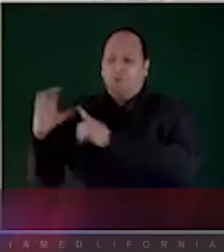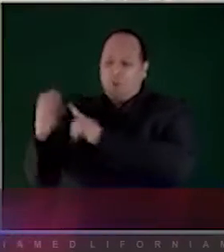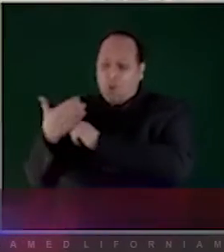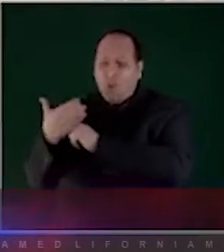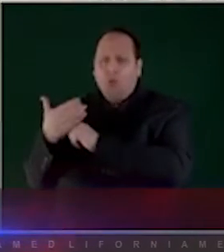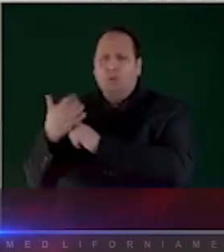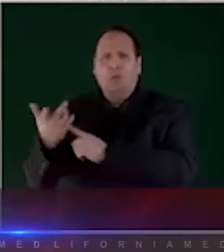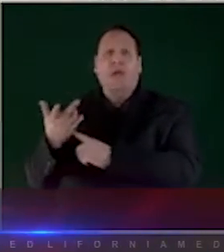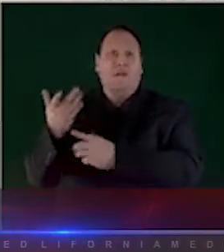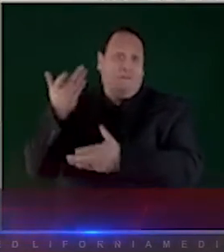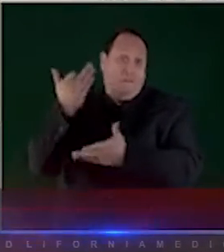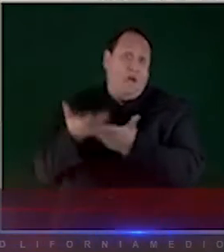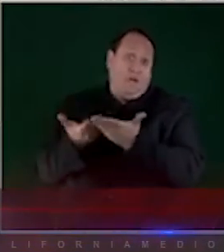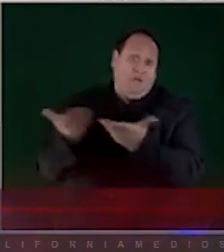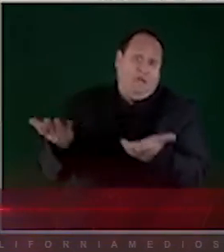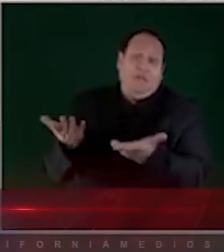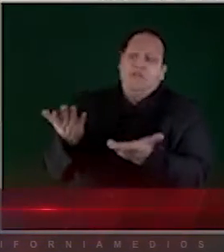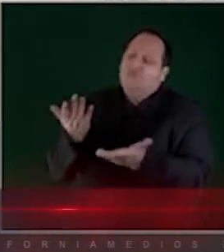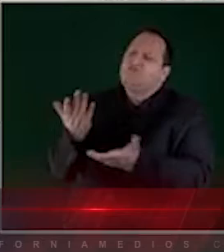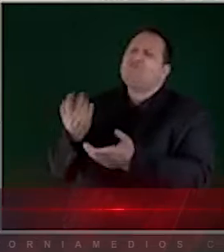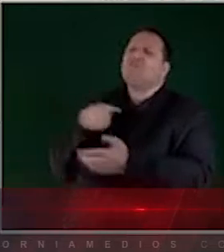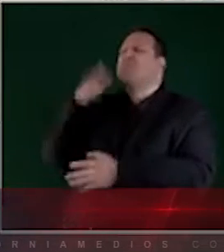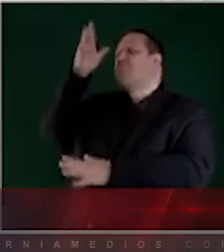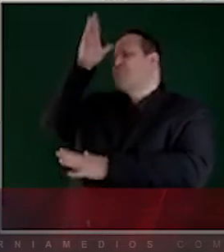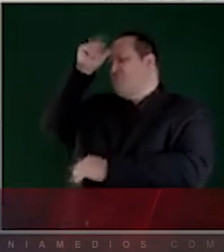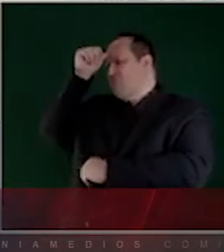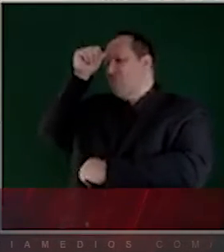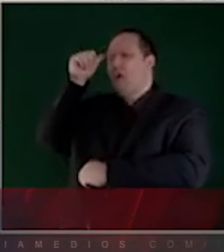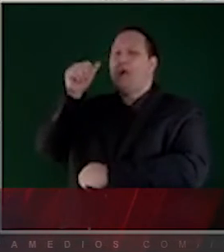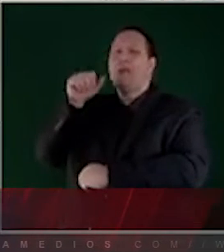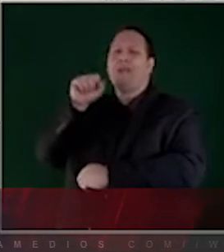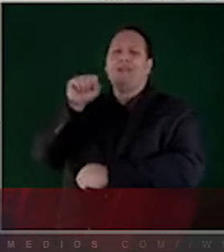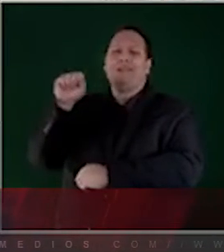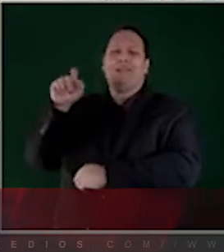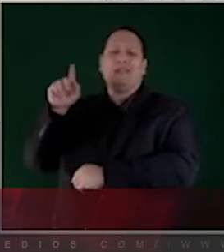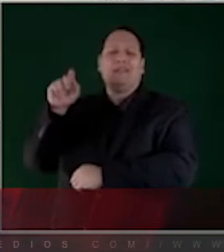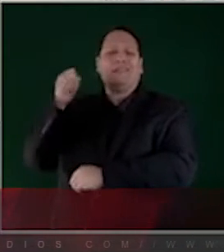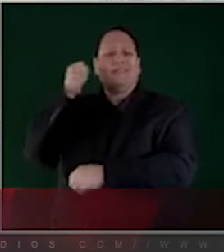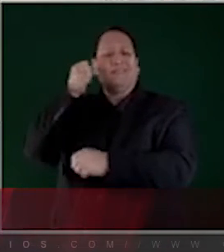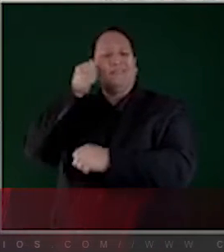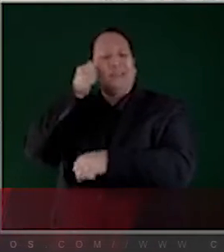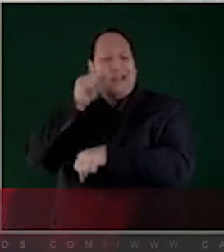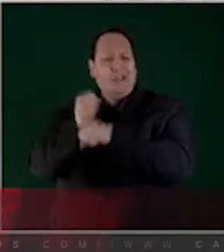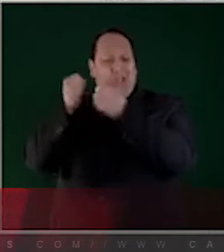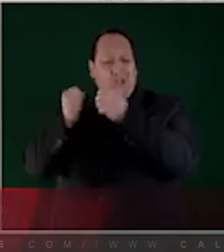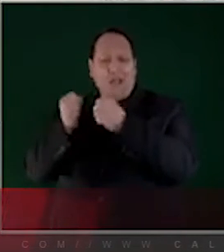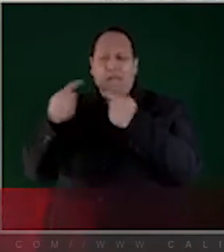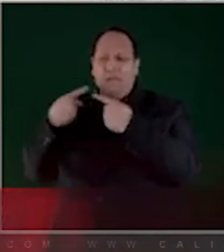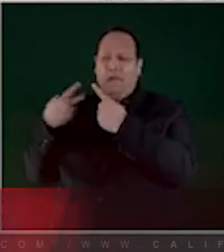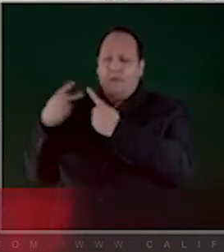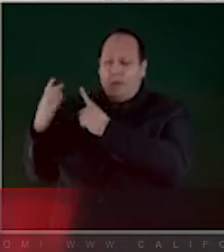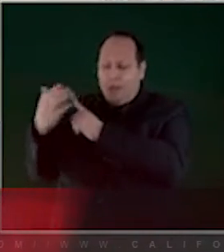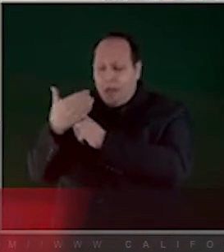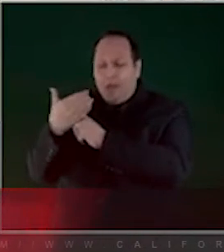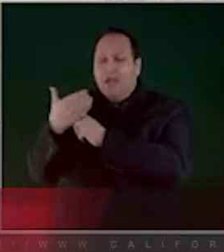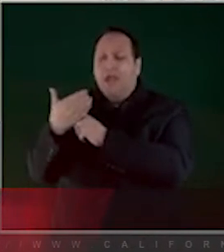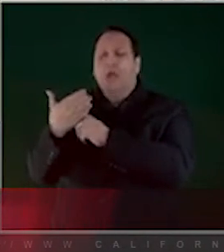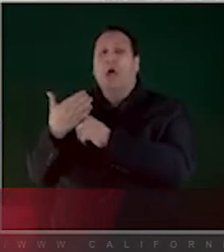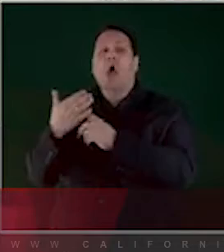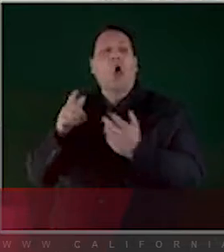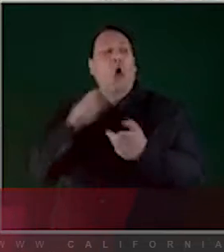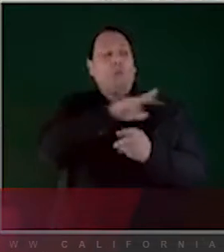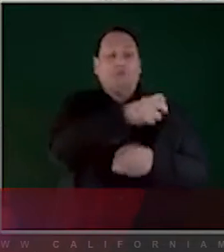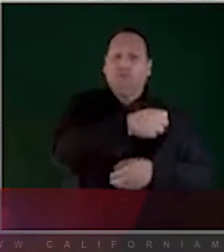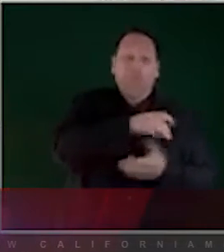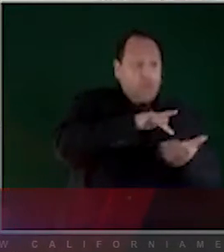no hace falta la Secretaria de Seguridad Pública y Protección Ciudadana y vamos a apoyar a